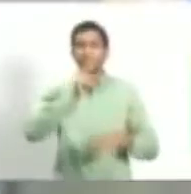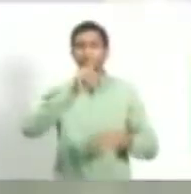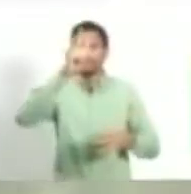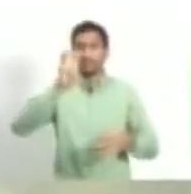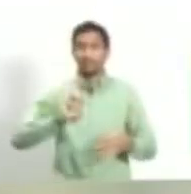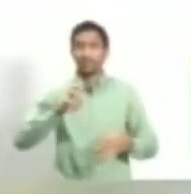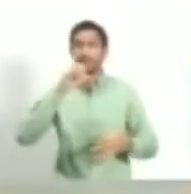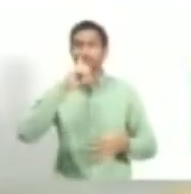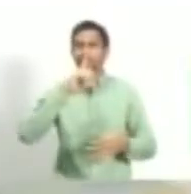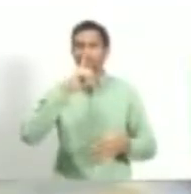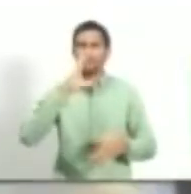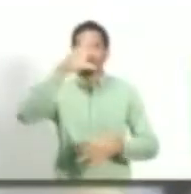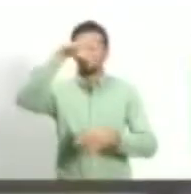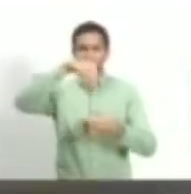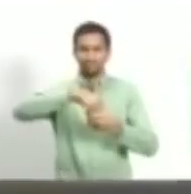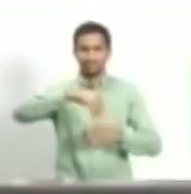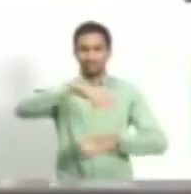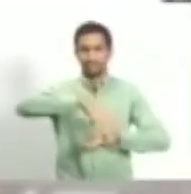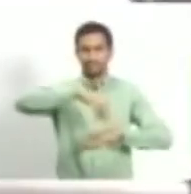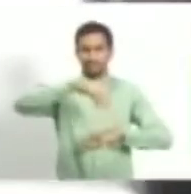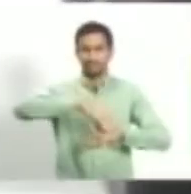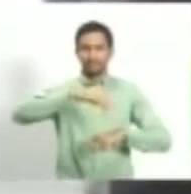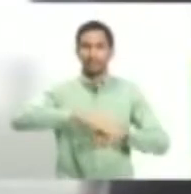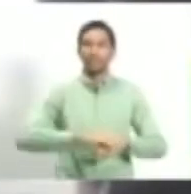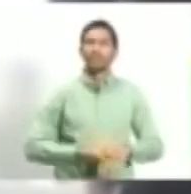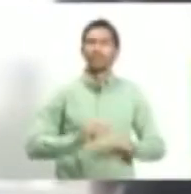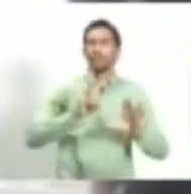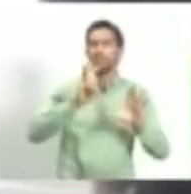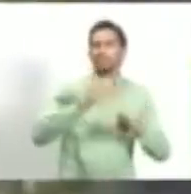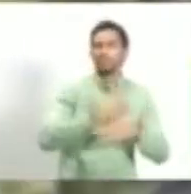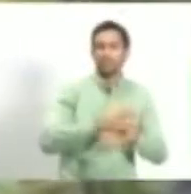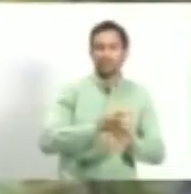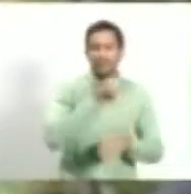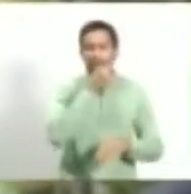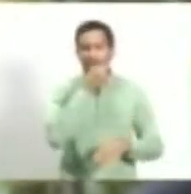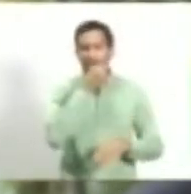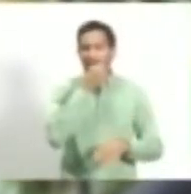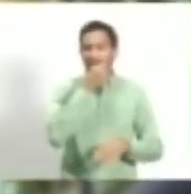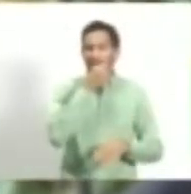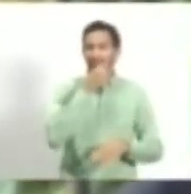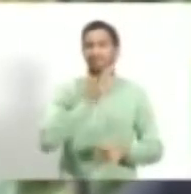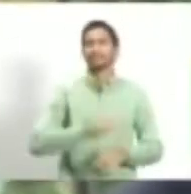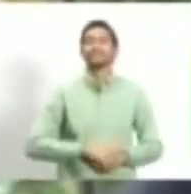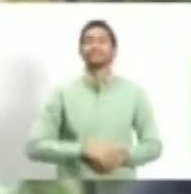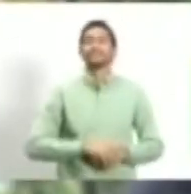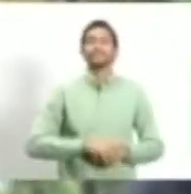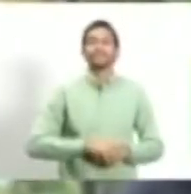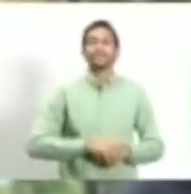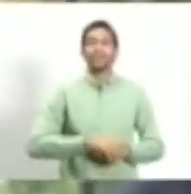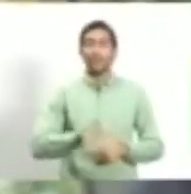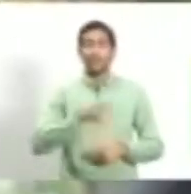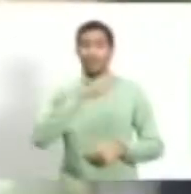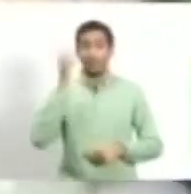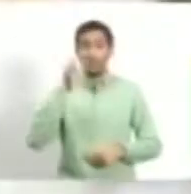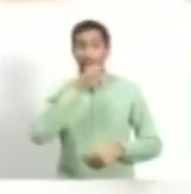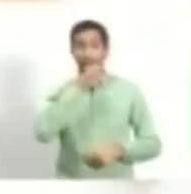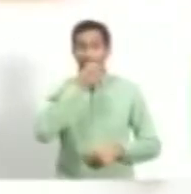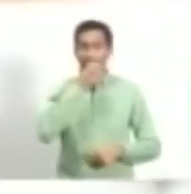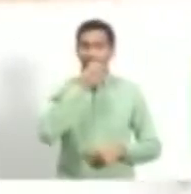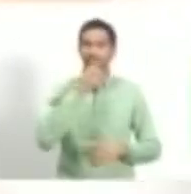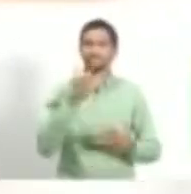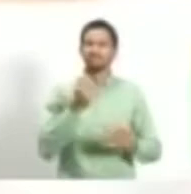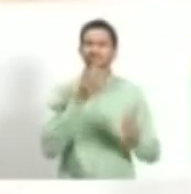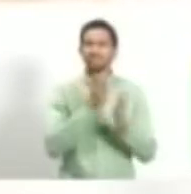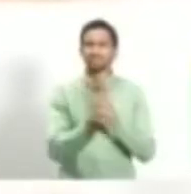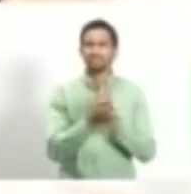Miami. 8 minutos de canto en los que interpretará sus más grandes éxitos. El cantante durante la presentación del evento indicó que